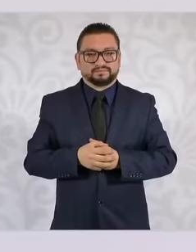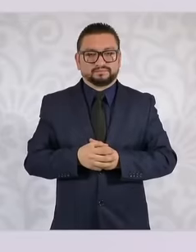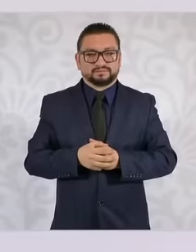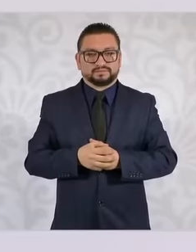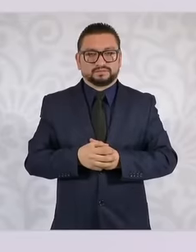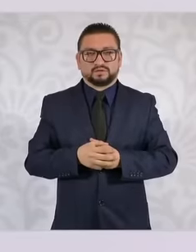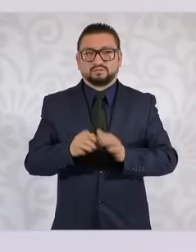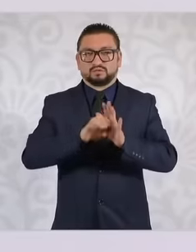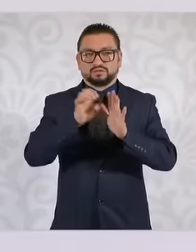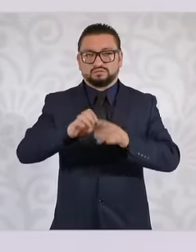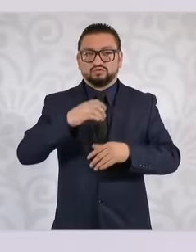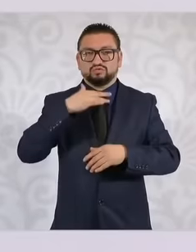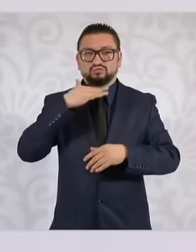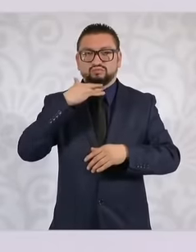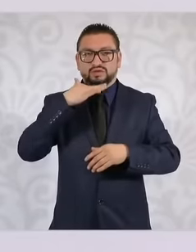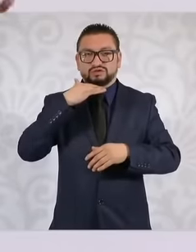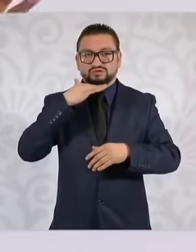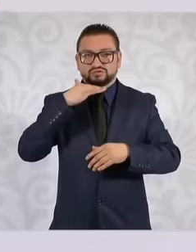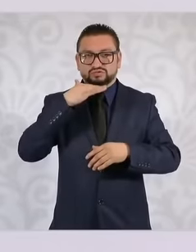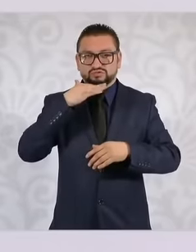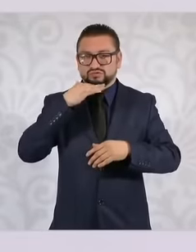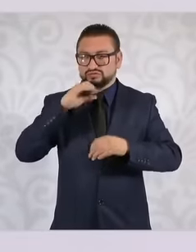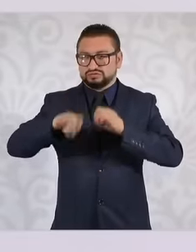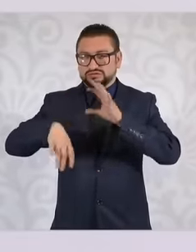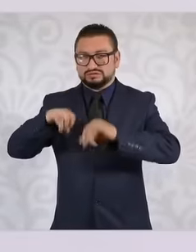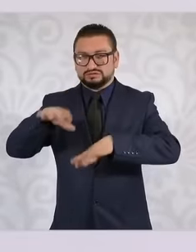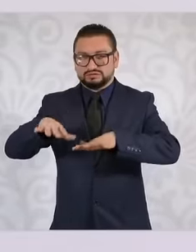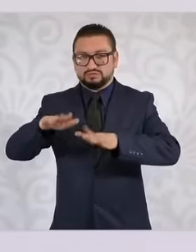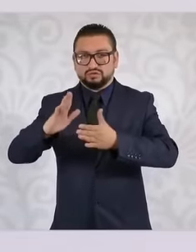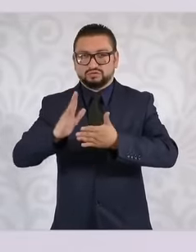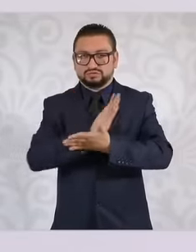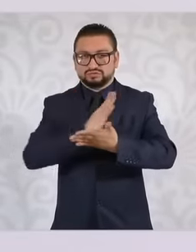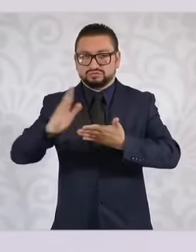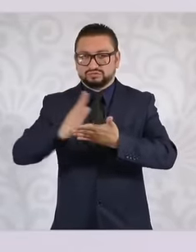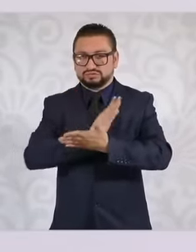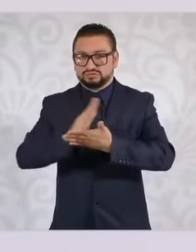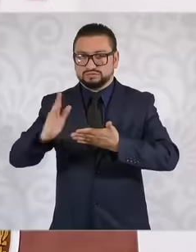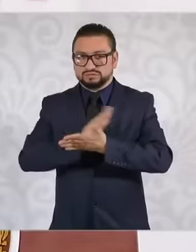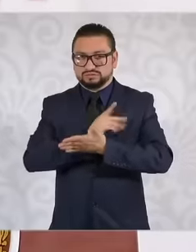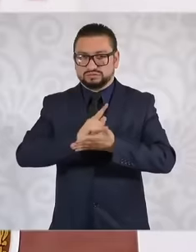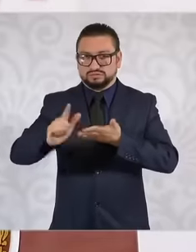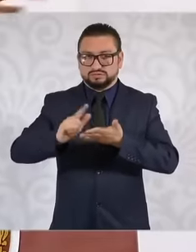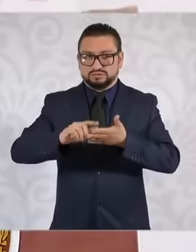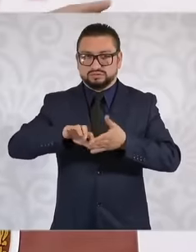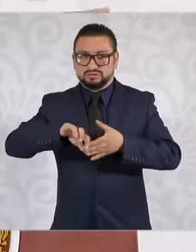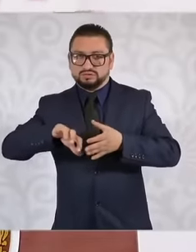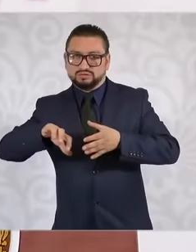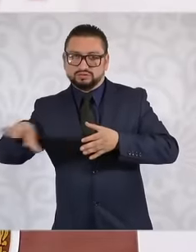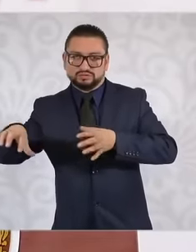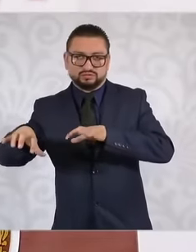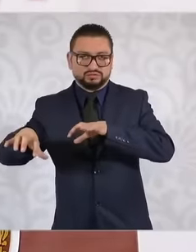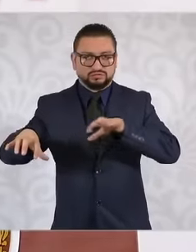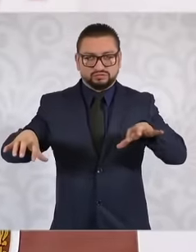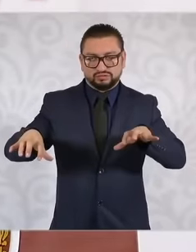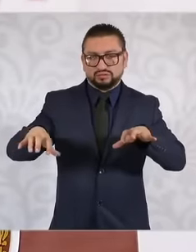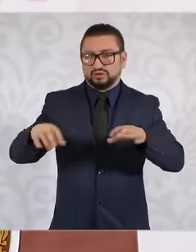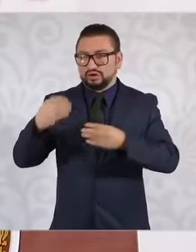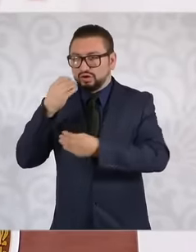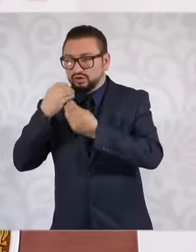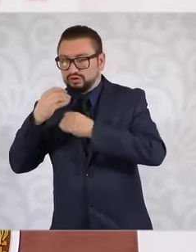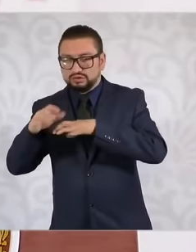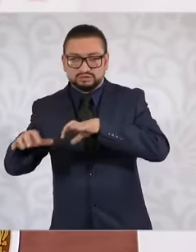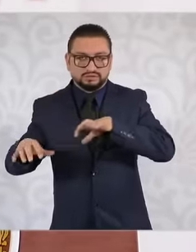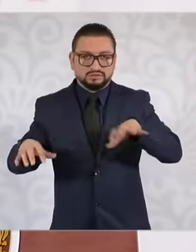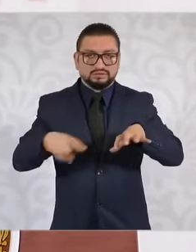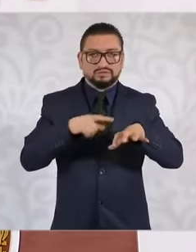la basura. Se puede separar de muchas maneras, se puede separar en orgánica e inorgánica. La orgánica